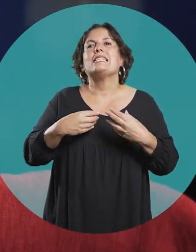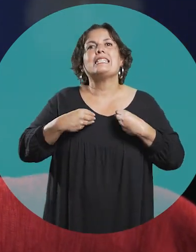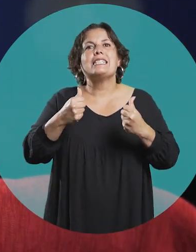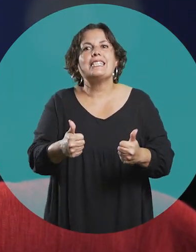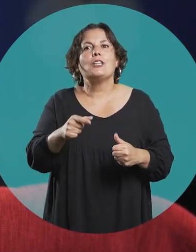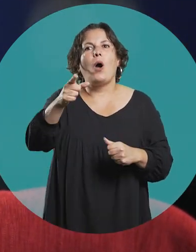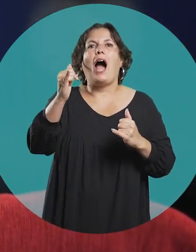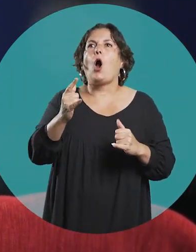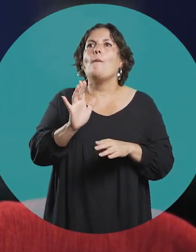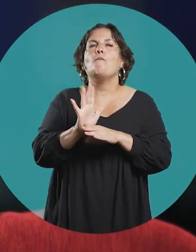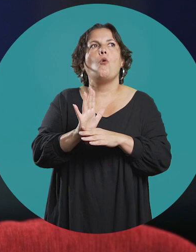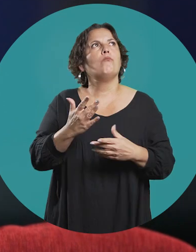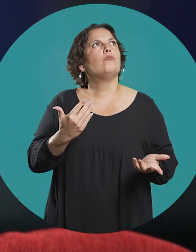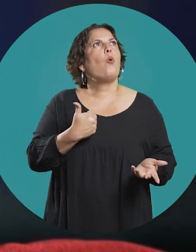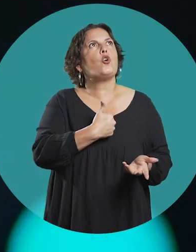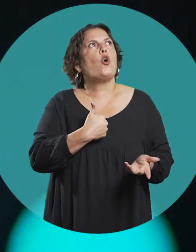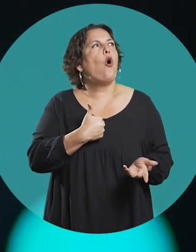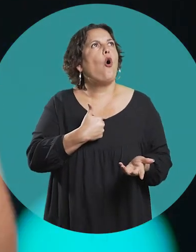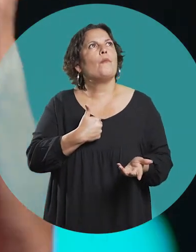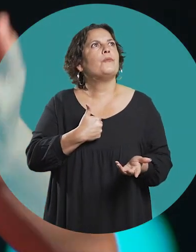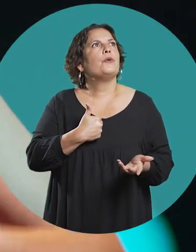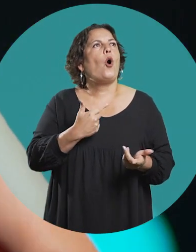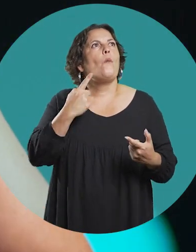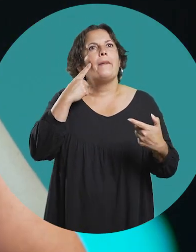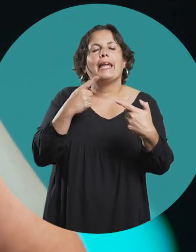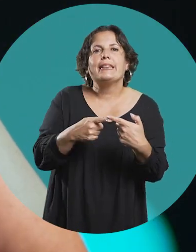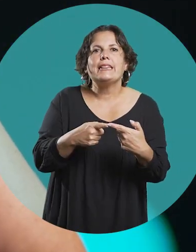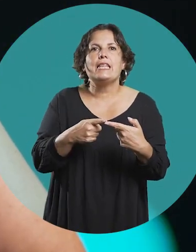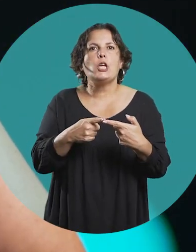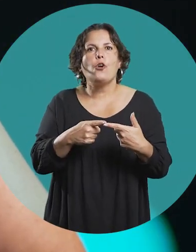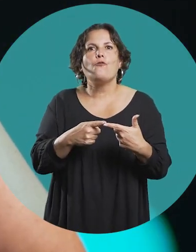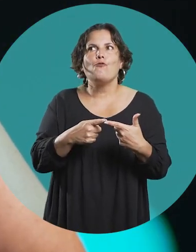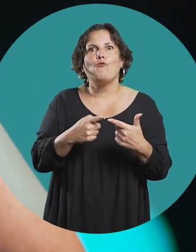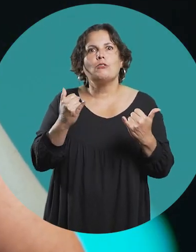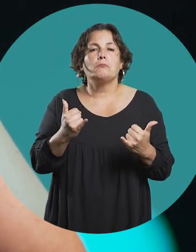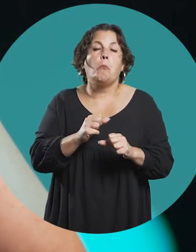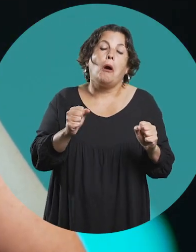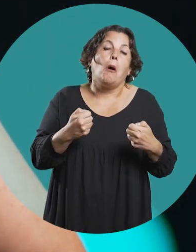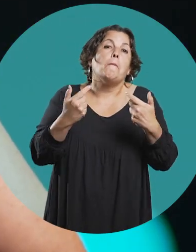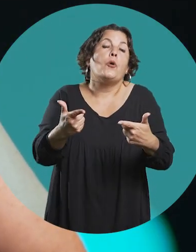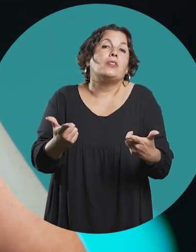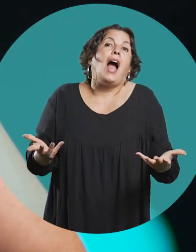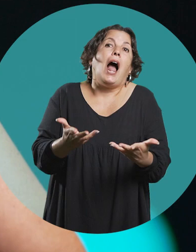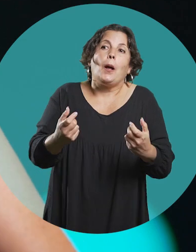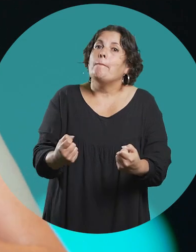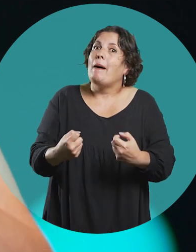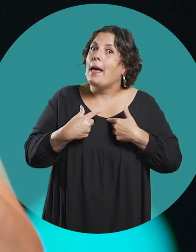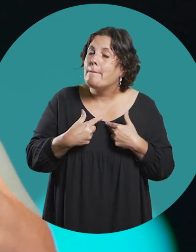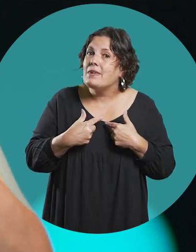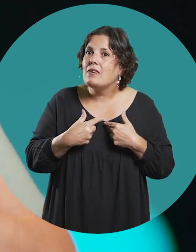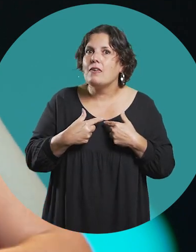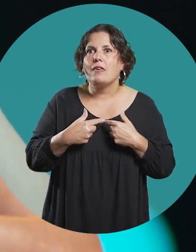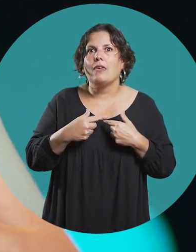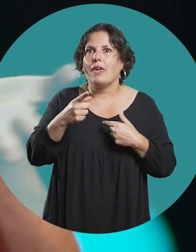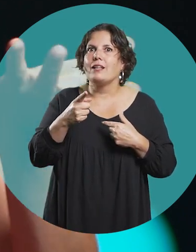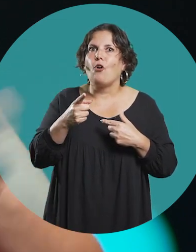Siento que ahí hay como un rol, por lo menos de esto del propósito. Si puedo aportar algo, para mí es como